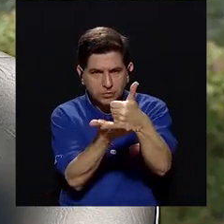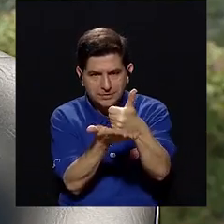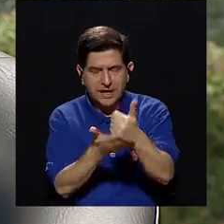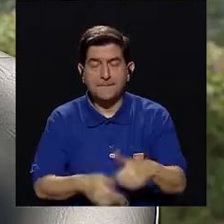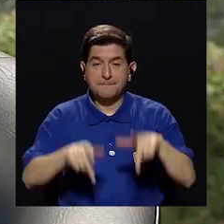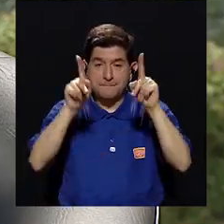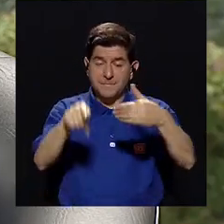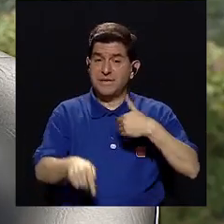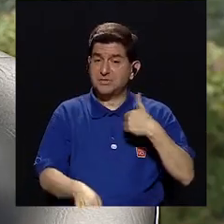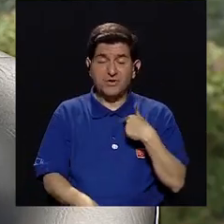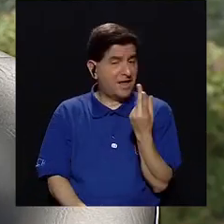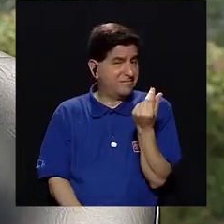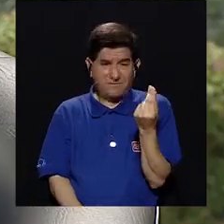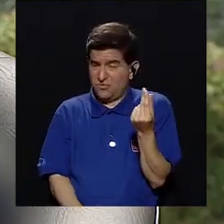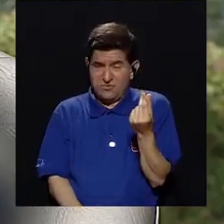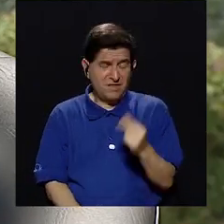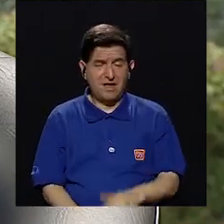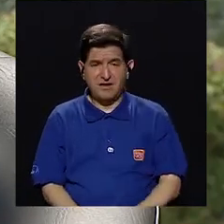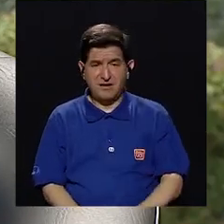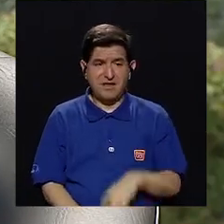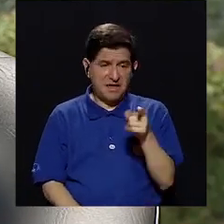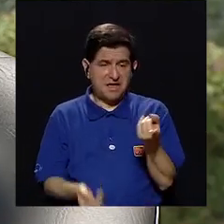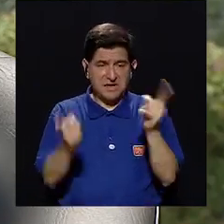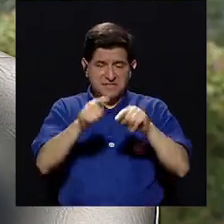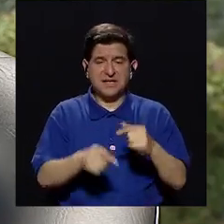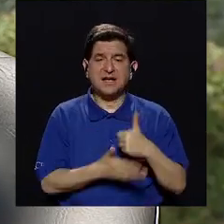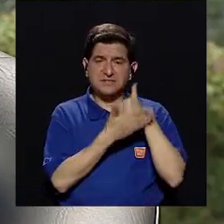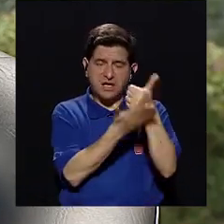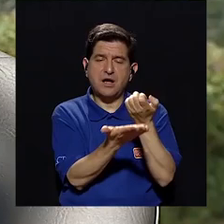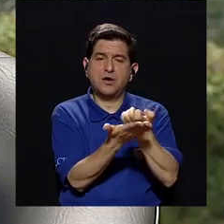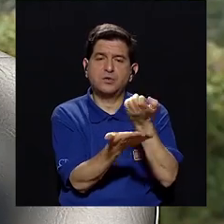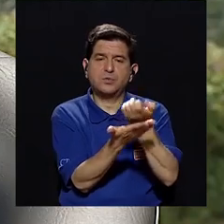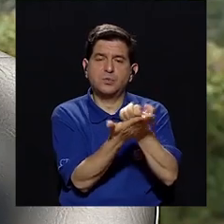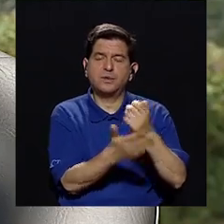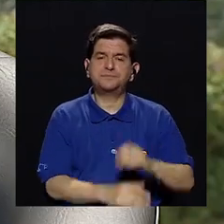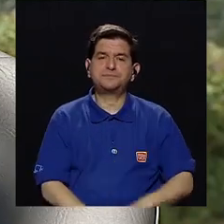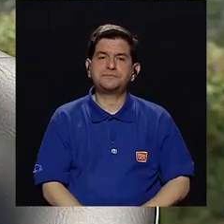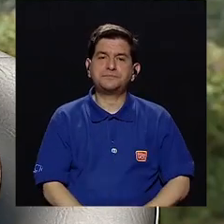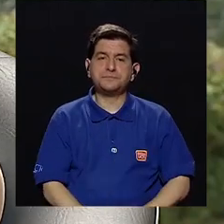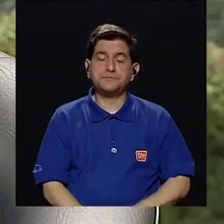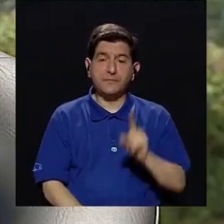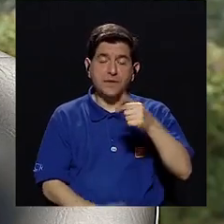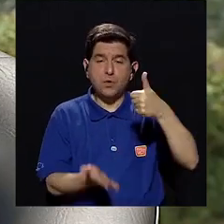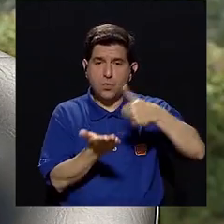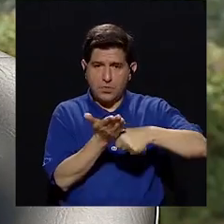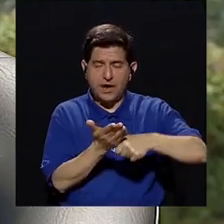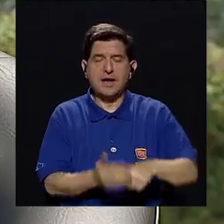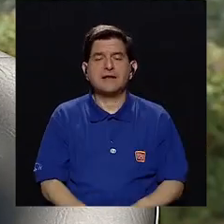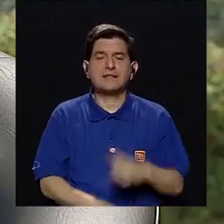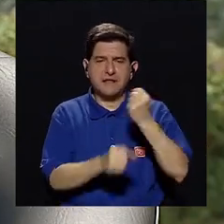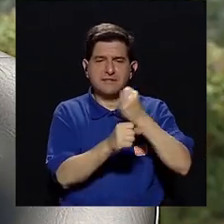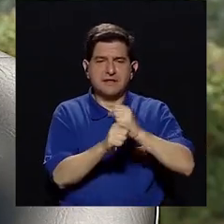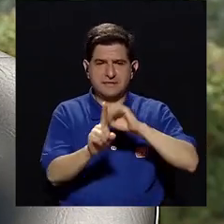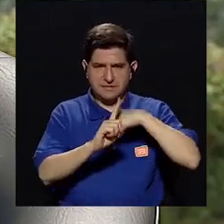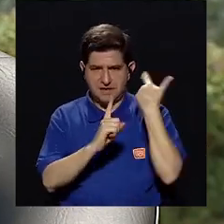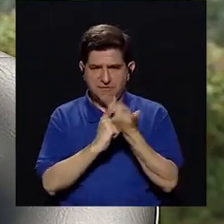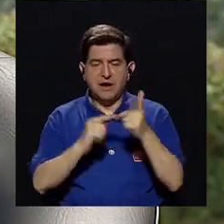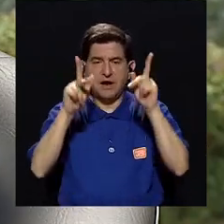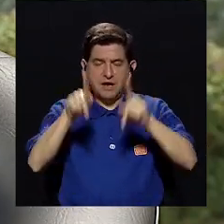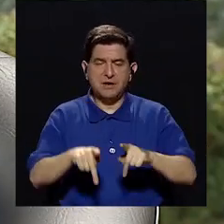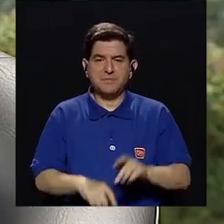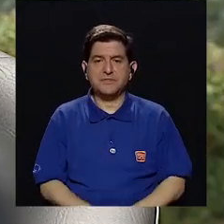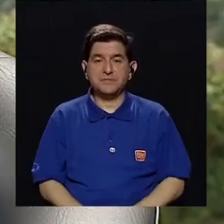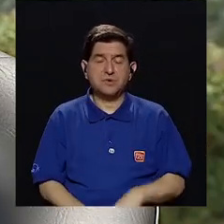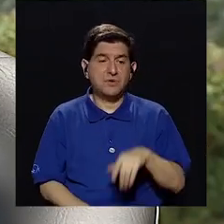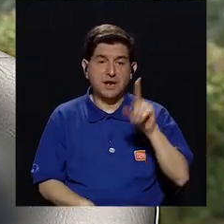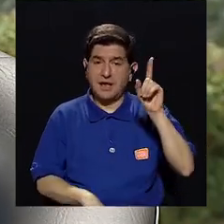la persona que no tiene recursos se le se le da beca tiene que llevar una carta de trabajo social y la señora se puede